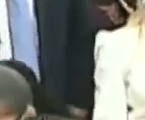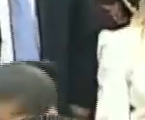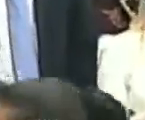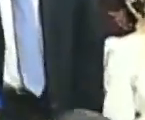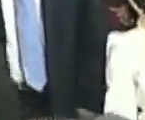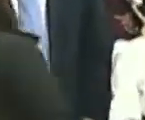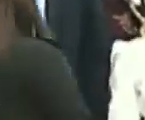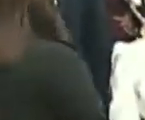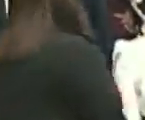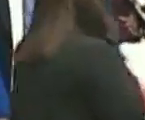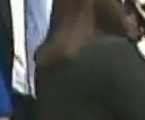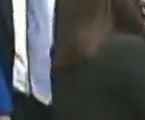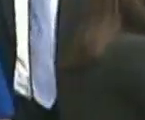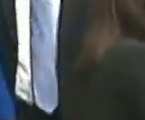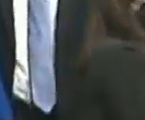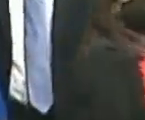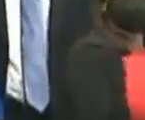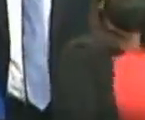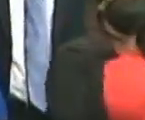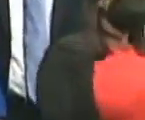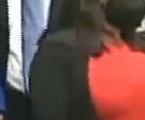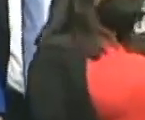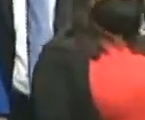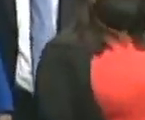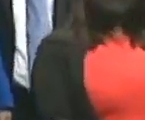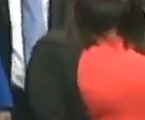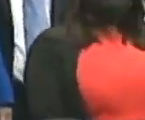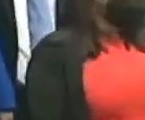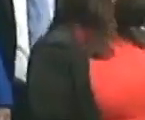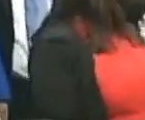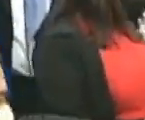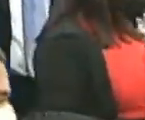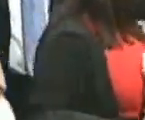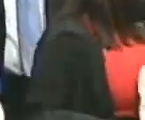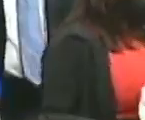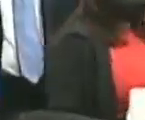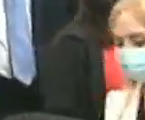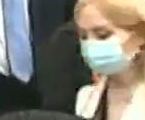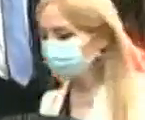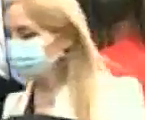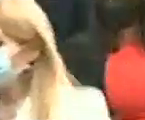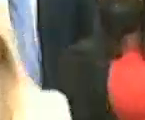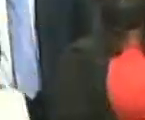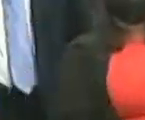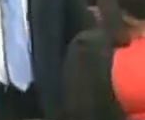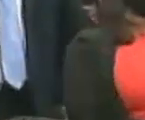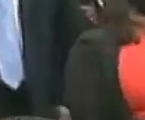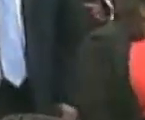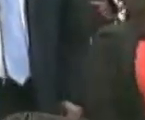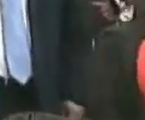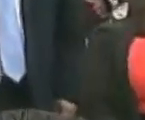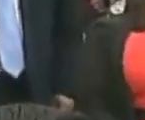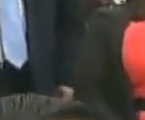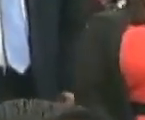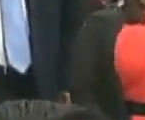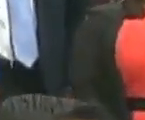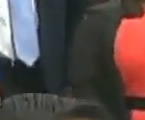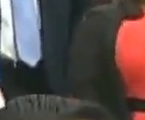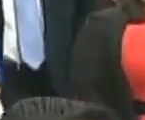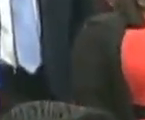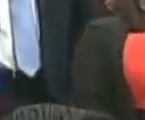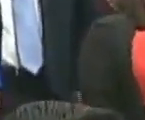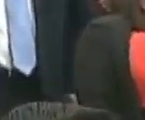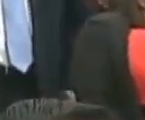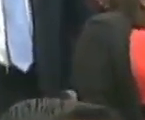de sesiones en la Asamblea Nacional, y tienen ustedes lo que será esta foto oficial en las escalinatas